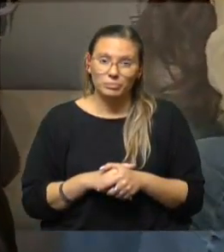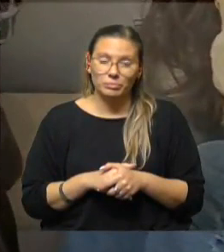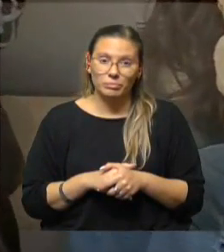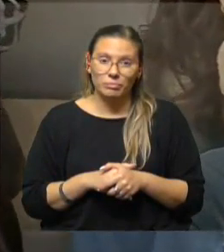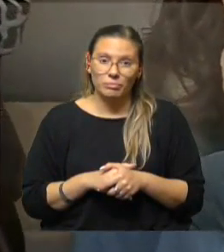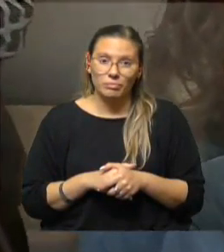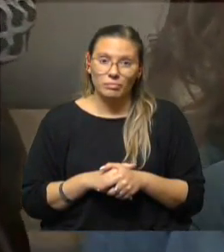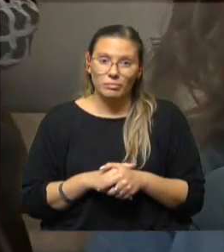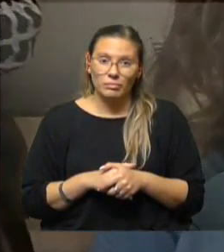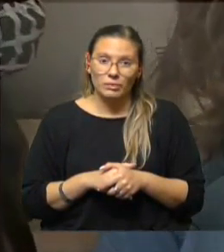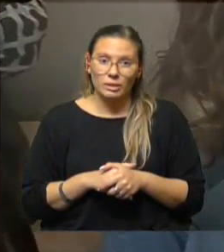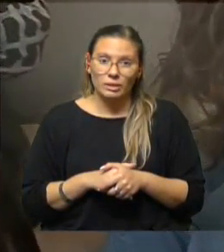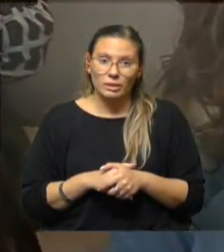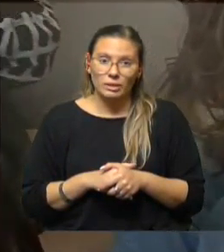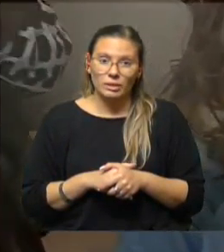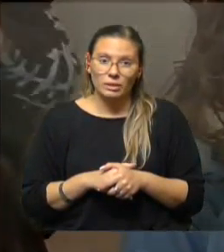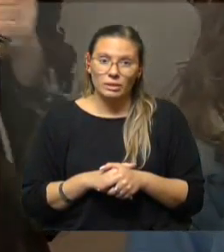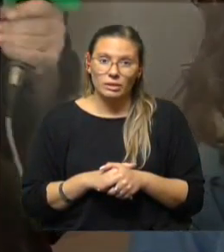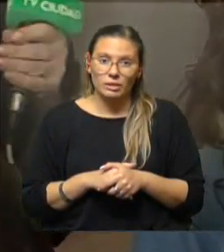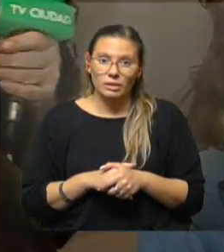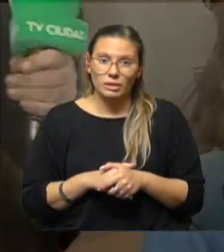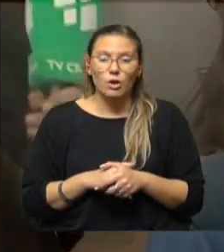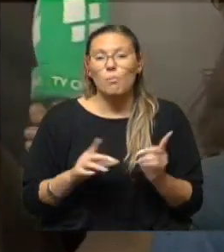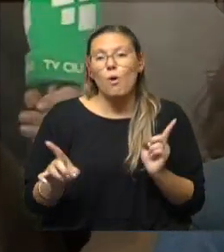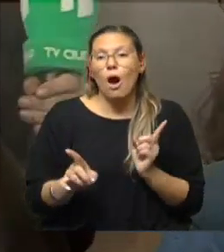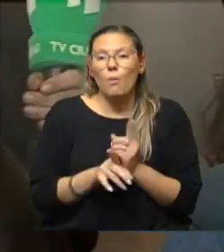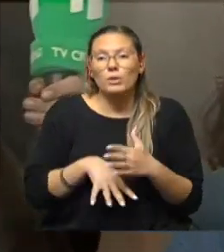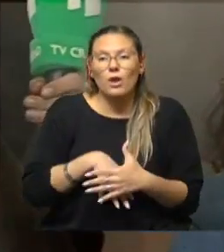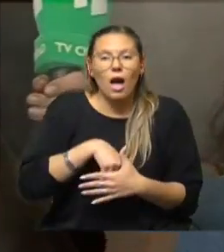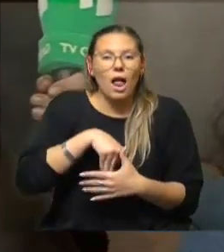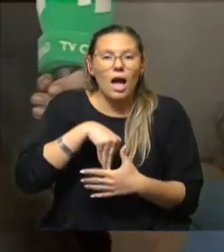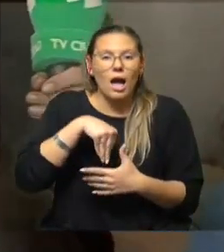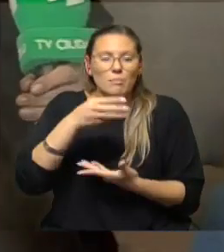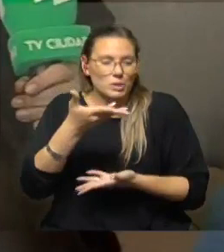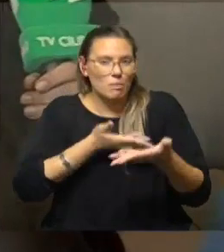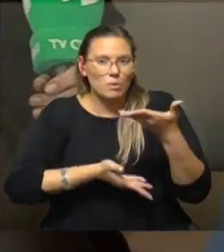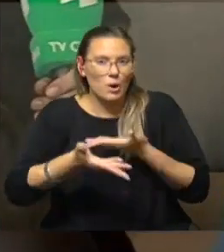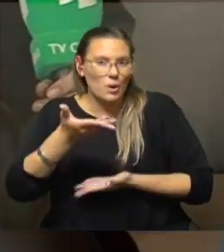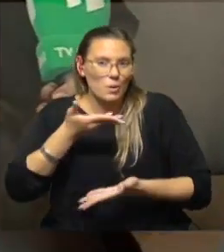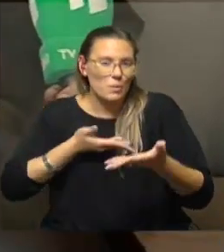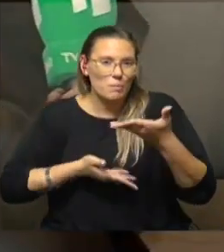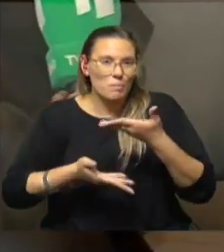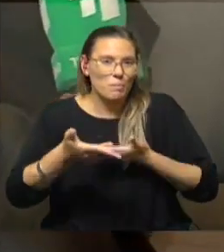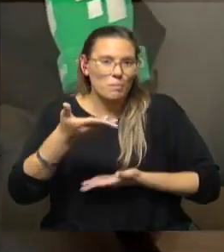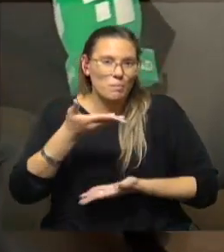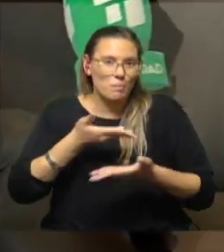Ese encuentro es un encuentro de almas. Estamos compartiendo.